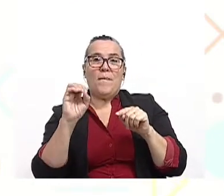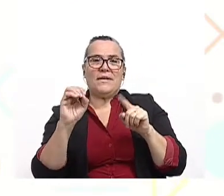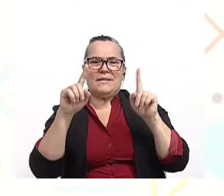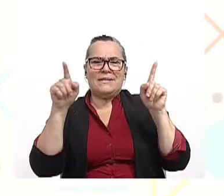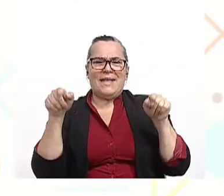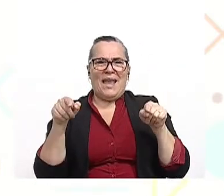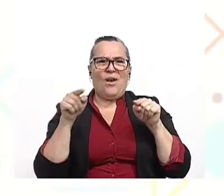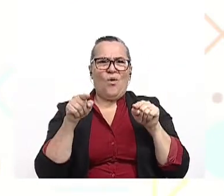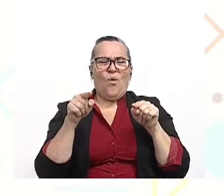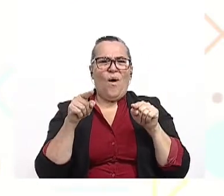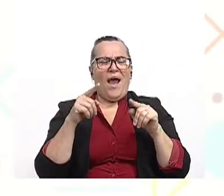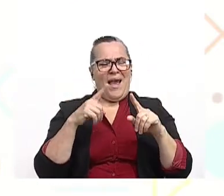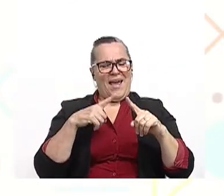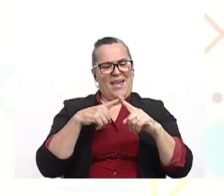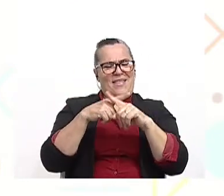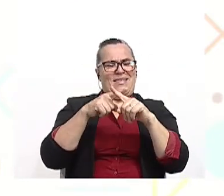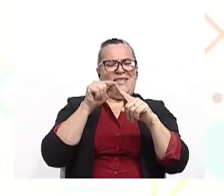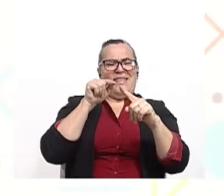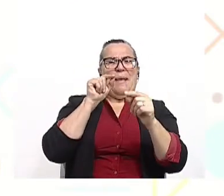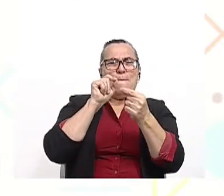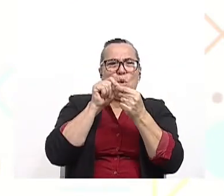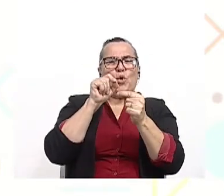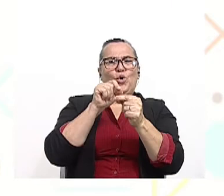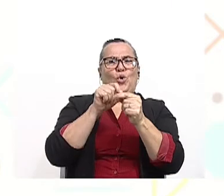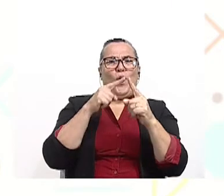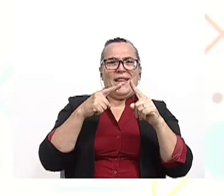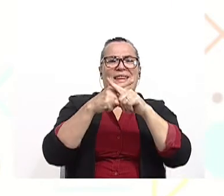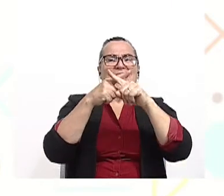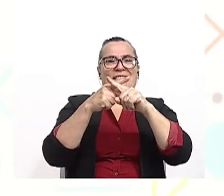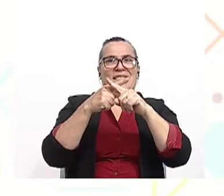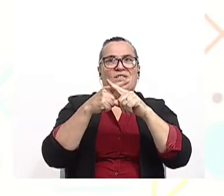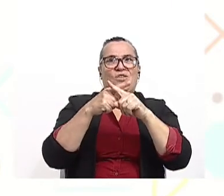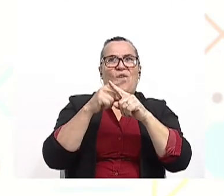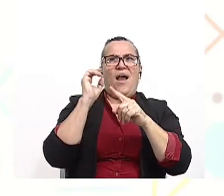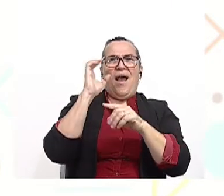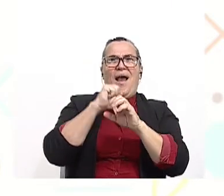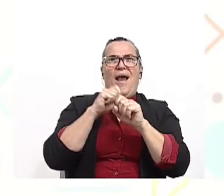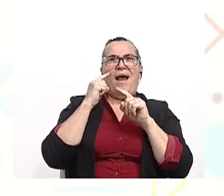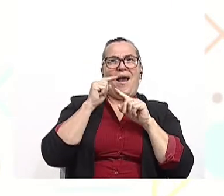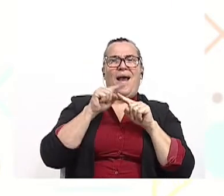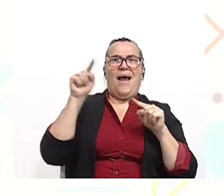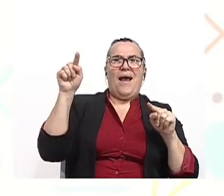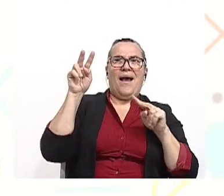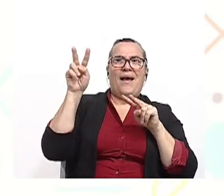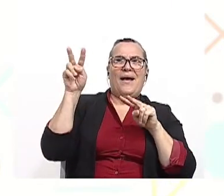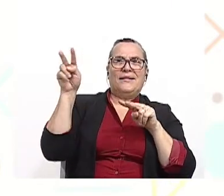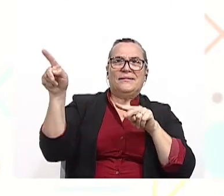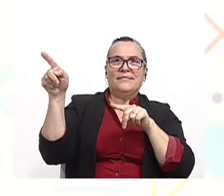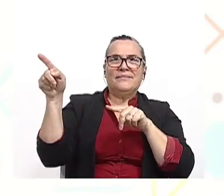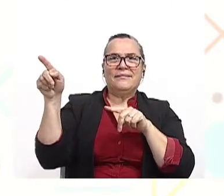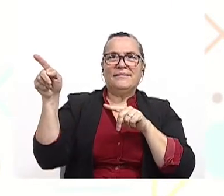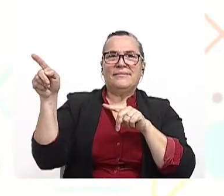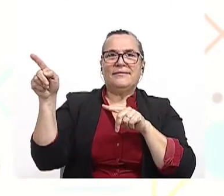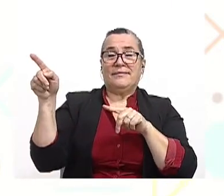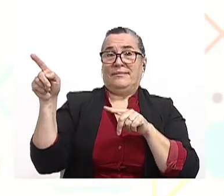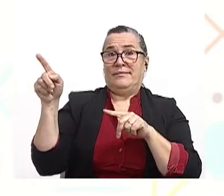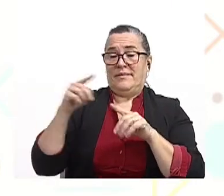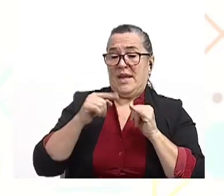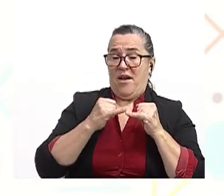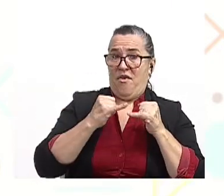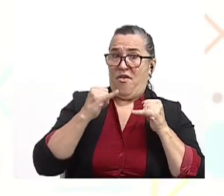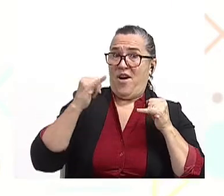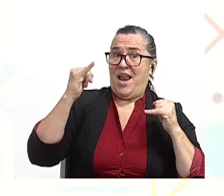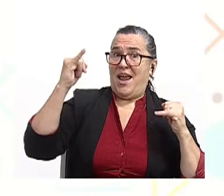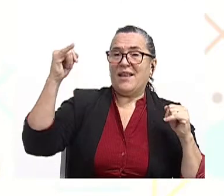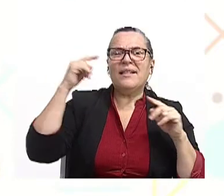poder calcularlo de una forma más rápida? Ahora bien, analicémoslo gráficamente. Acá tenemos una recta.